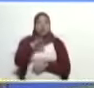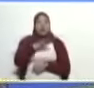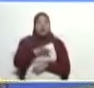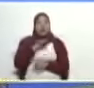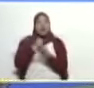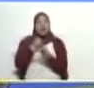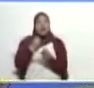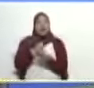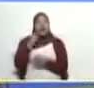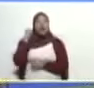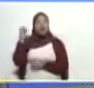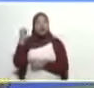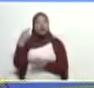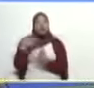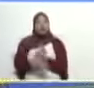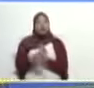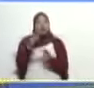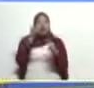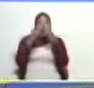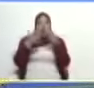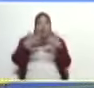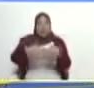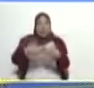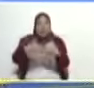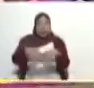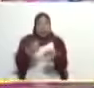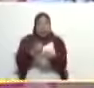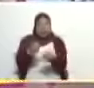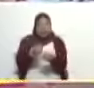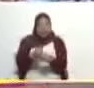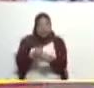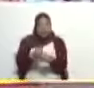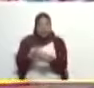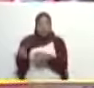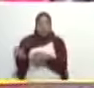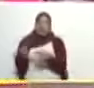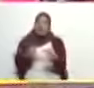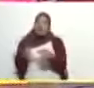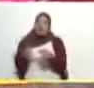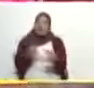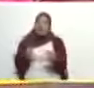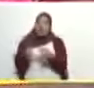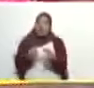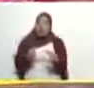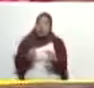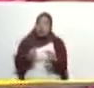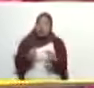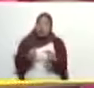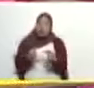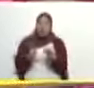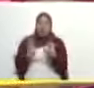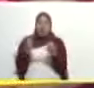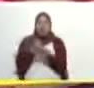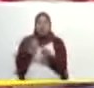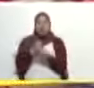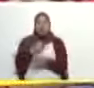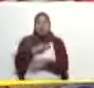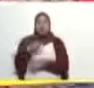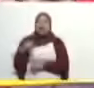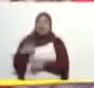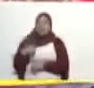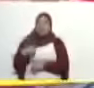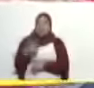Trabajadores y también con las cámaras empresariales, lo hemos venido discutiendo. Hay absoluta apertura a que nosotros